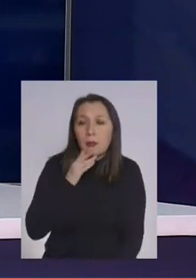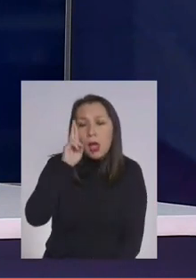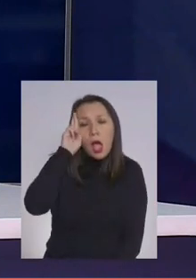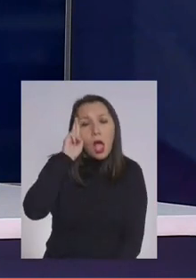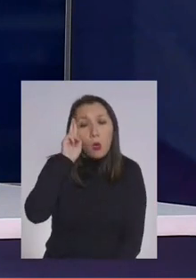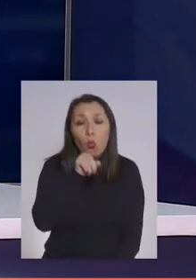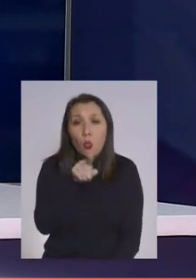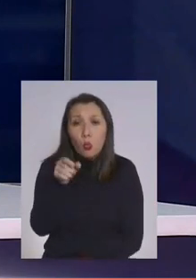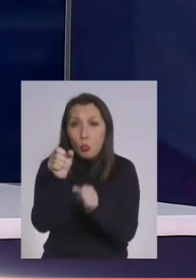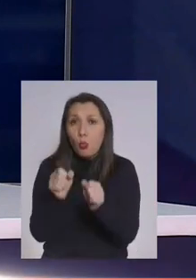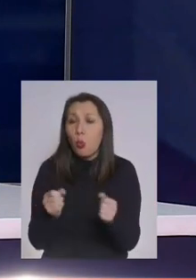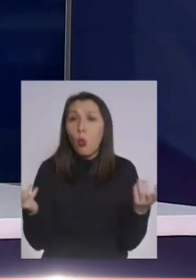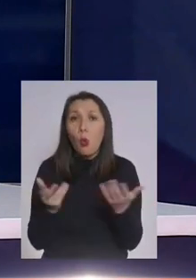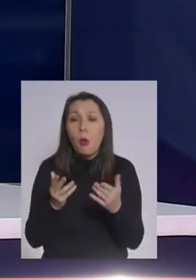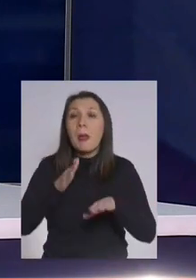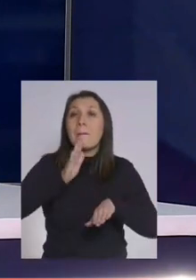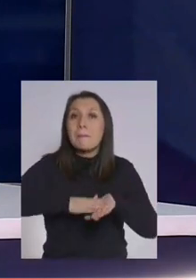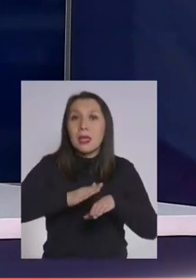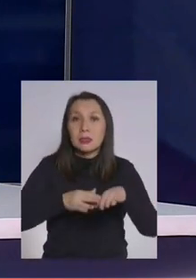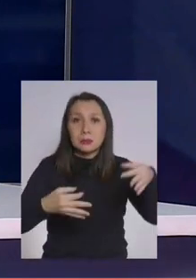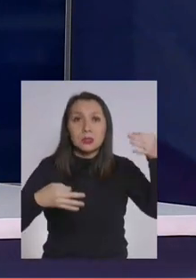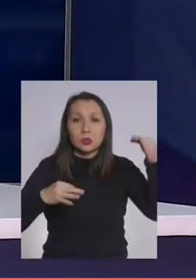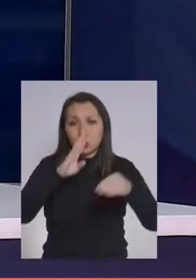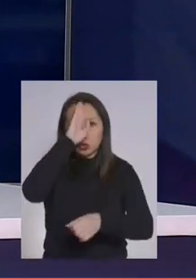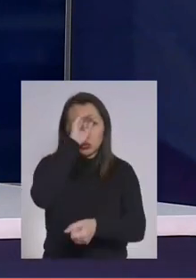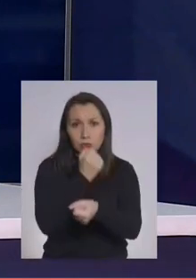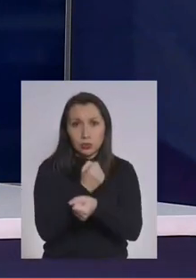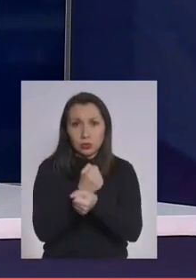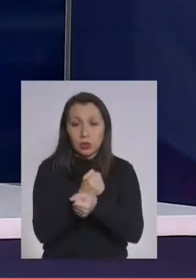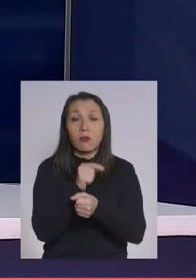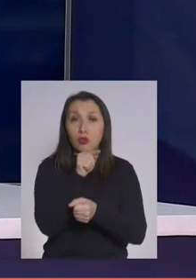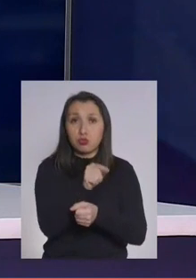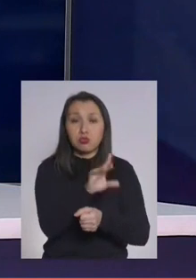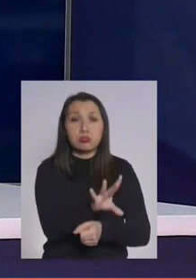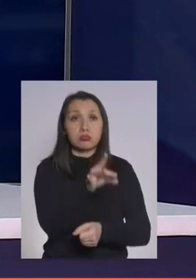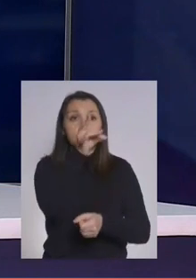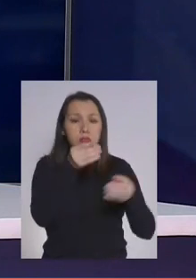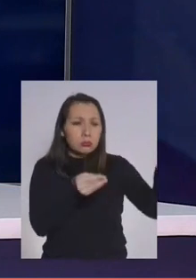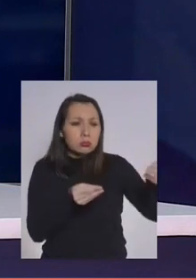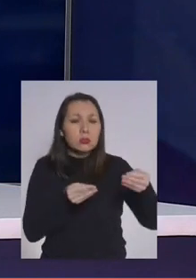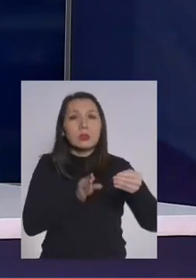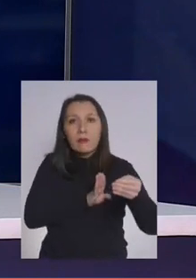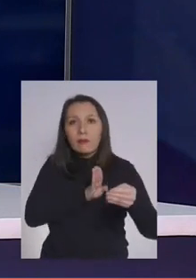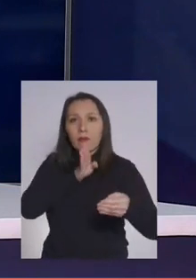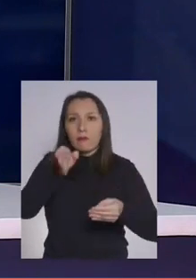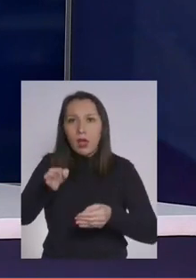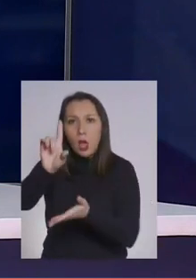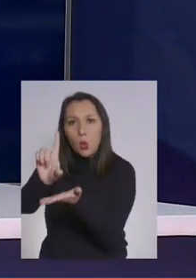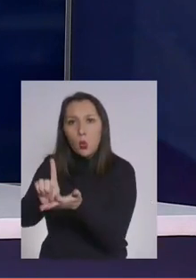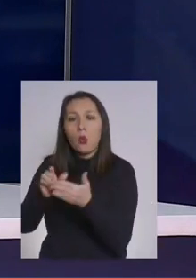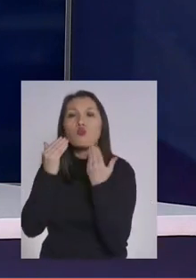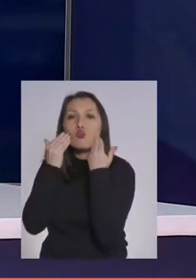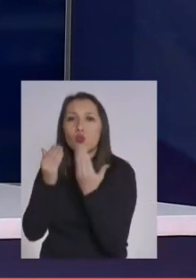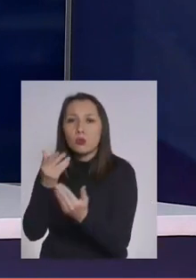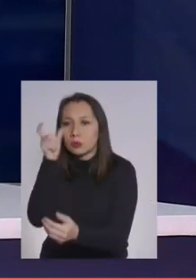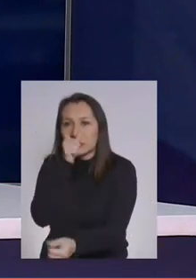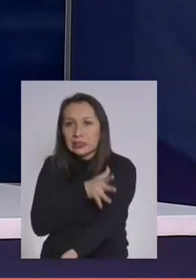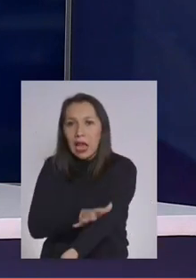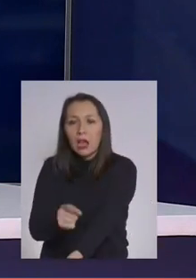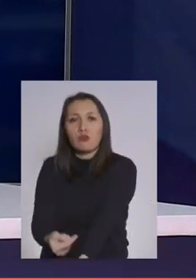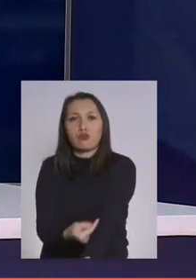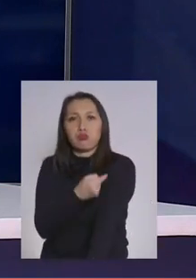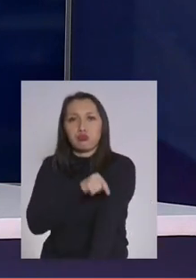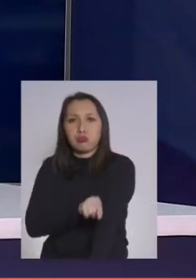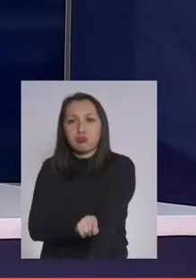ustedes lo pueden hacer a través de un permiso que hay en comisaría virtual punto cl para poder ir a donar sangre a nuestros centros